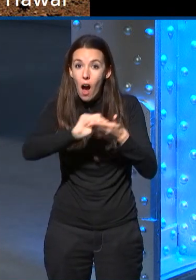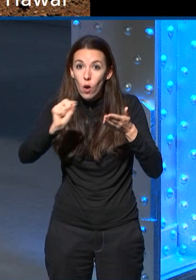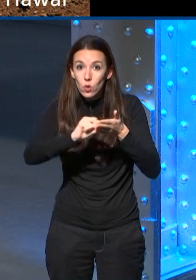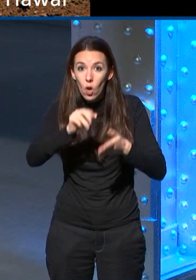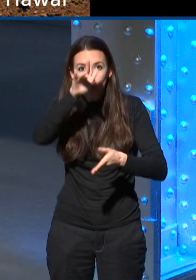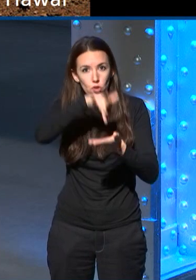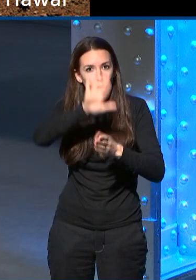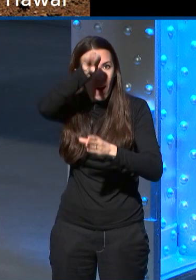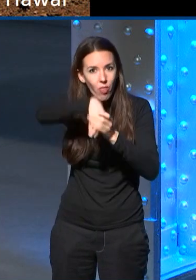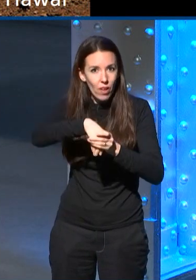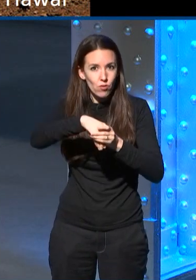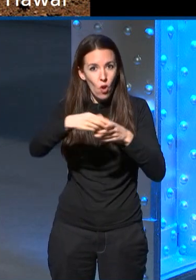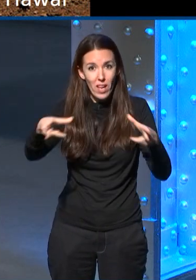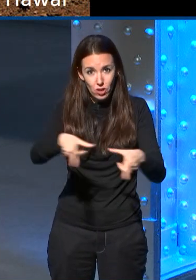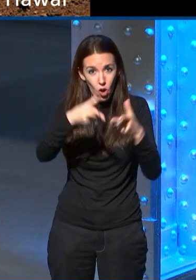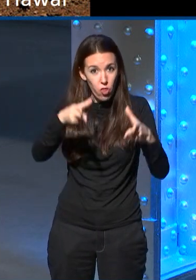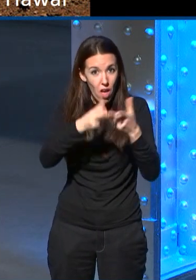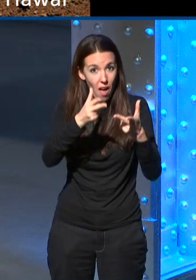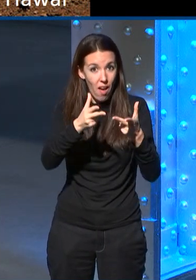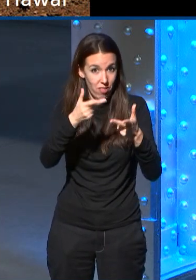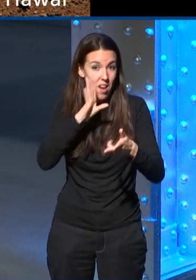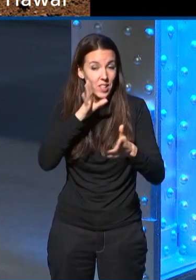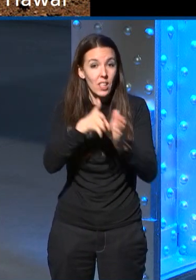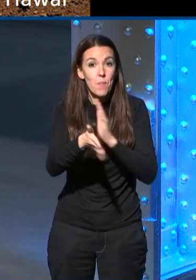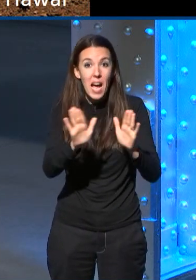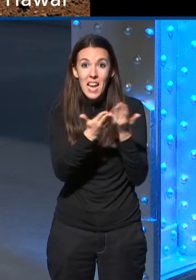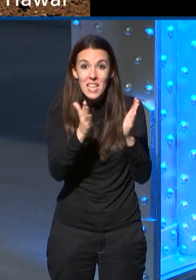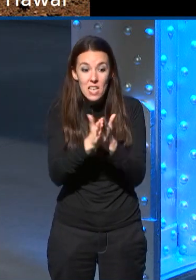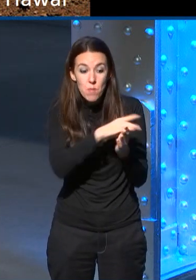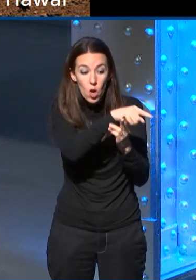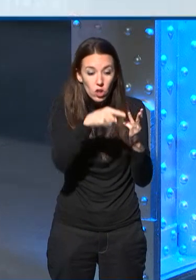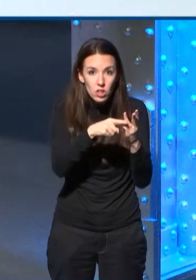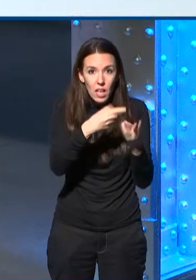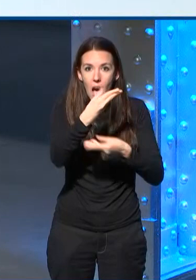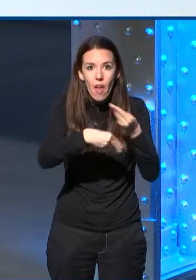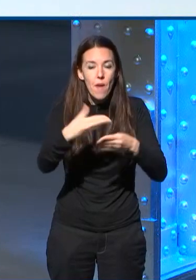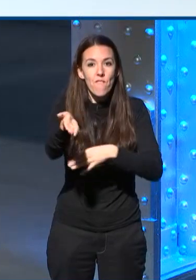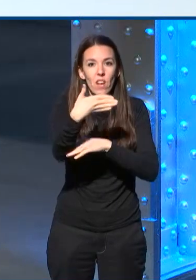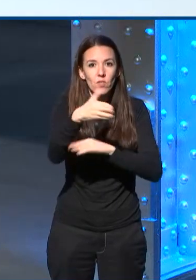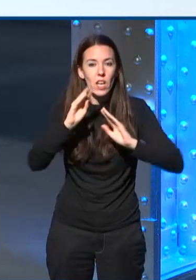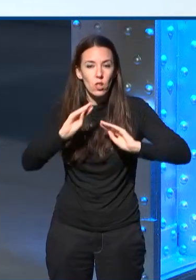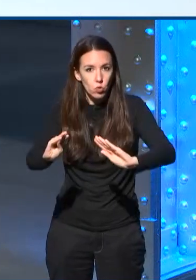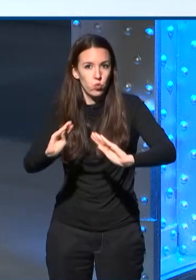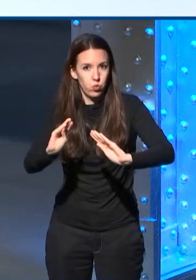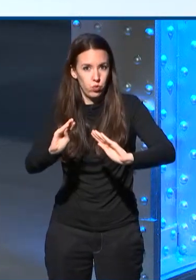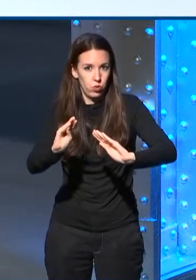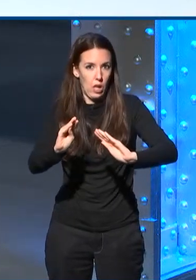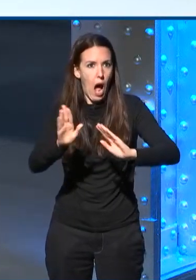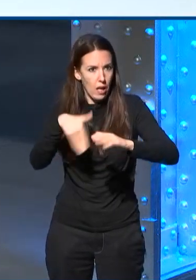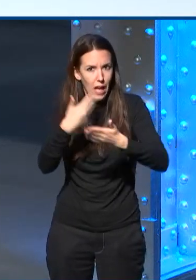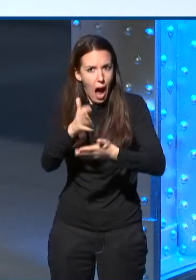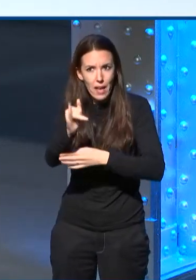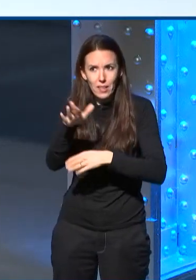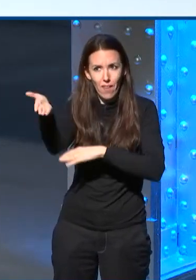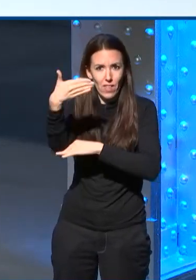de la Mars Society, y aparte, son los 3 libros, estos son los que hacen la bandera de Marte. O sea, Marte tiene hasta bandera. No